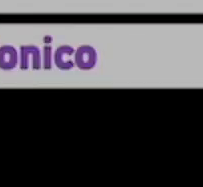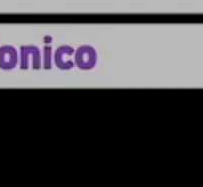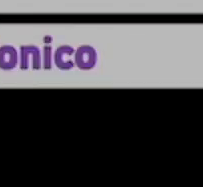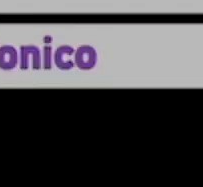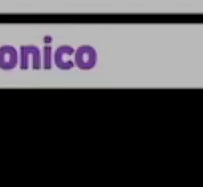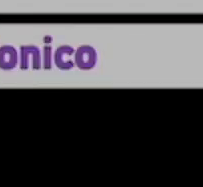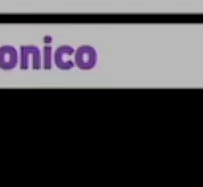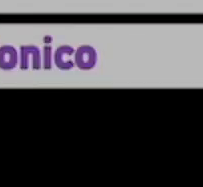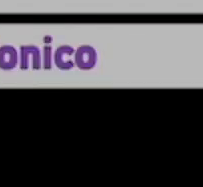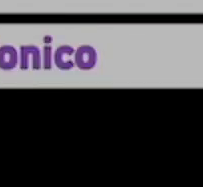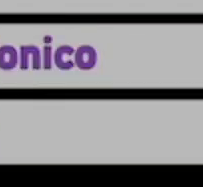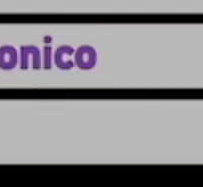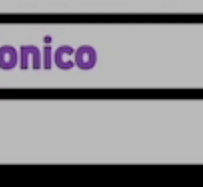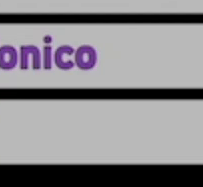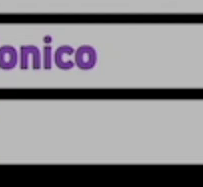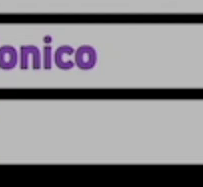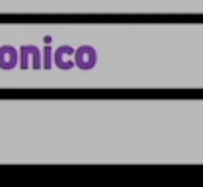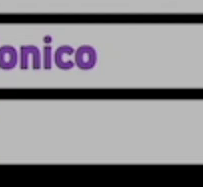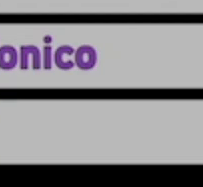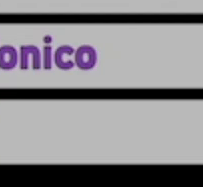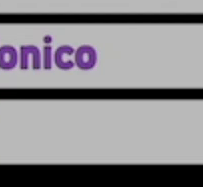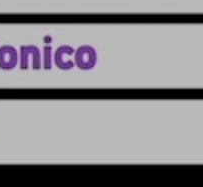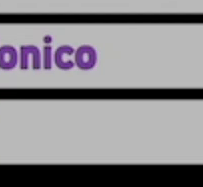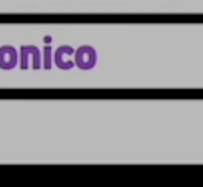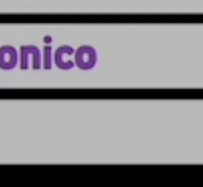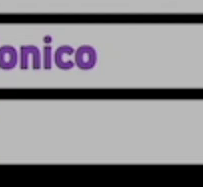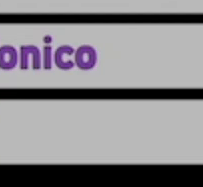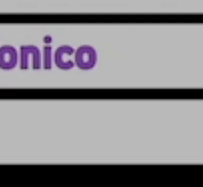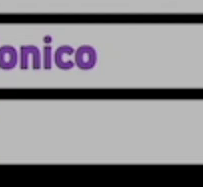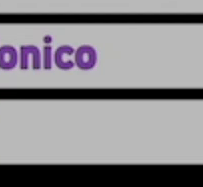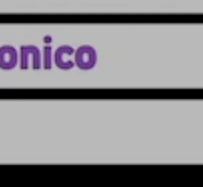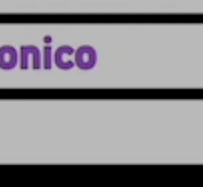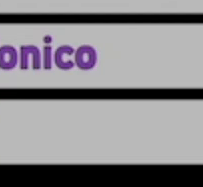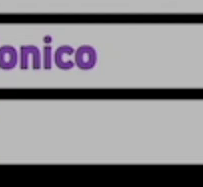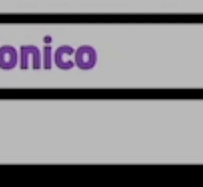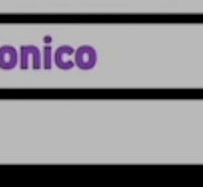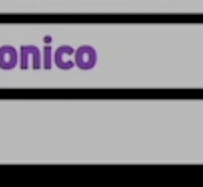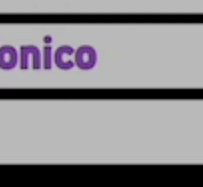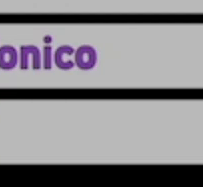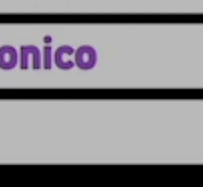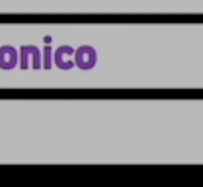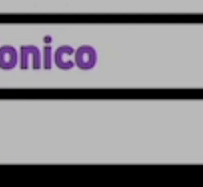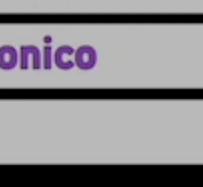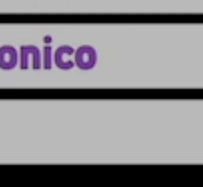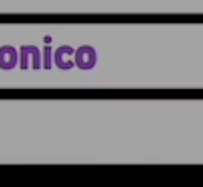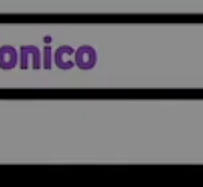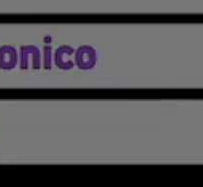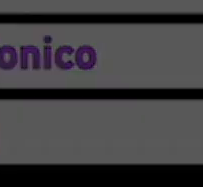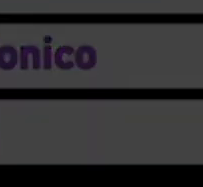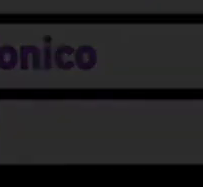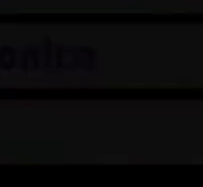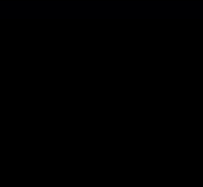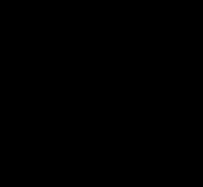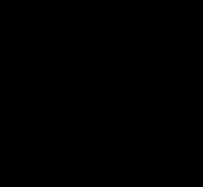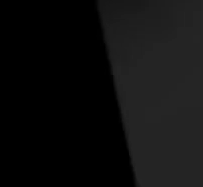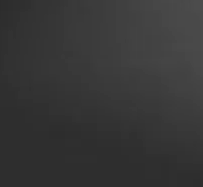programa-radiofónico y en Twitter laurna-IEC. Queremos tener comunicación con usted. Pásenla muy bien. Hasta la próxima